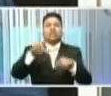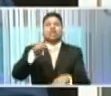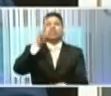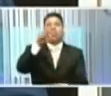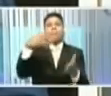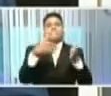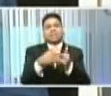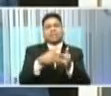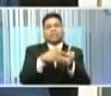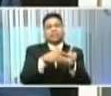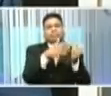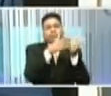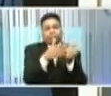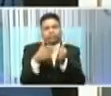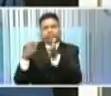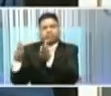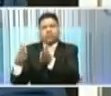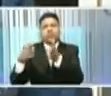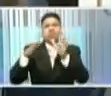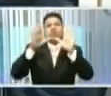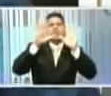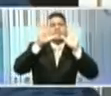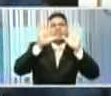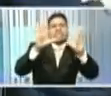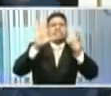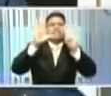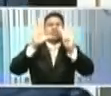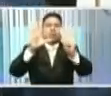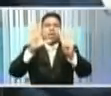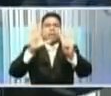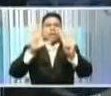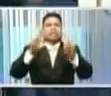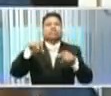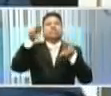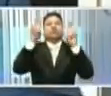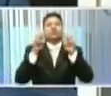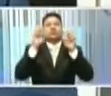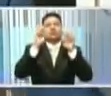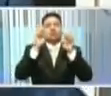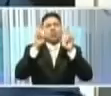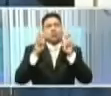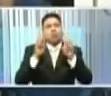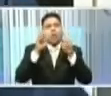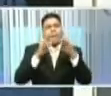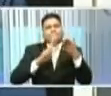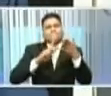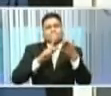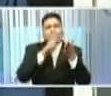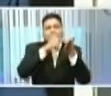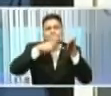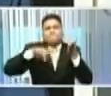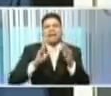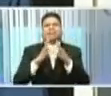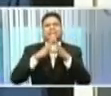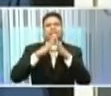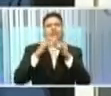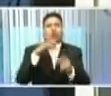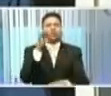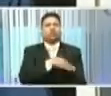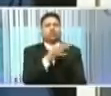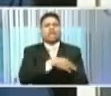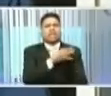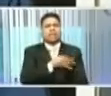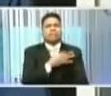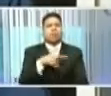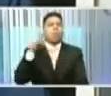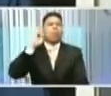2016-2019, que debe ser la etapa de la nueva ofensiva revolucionaria de las misiones y del socialismo